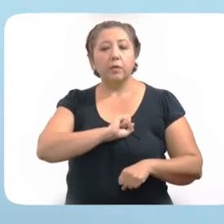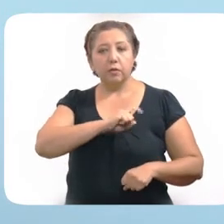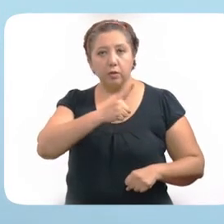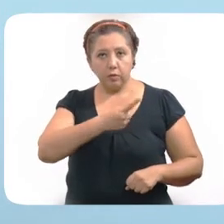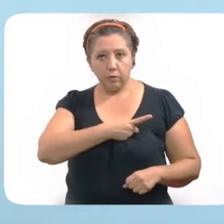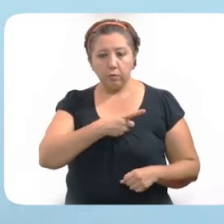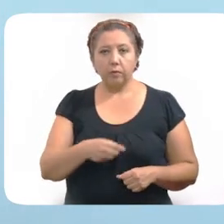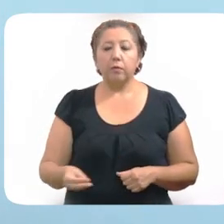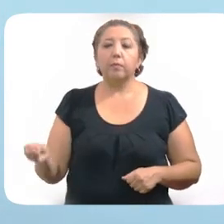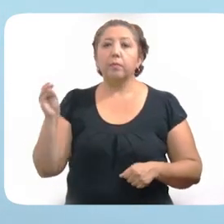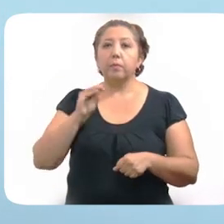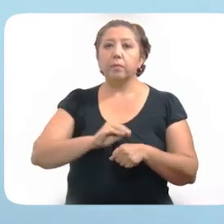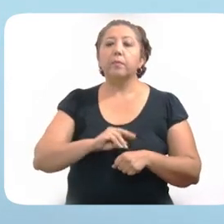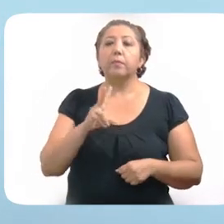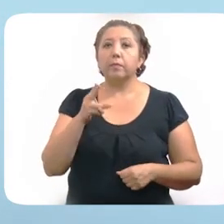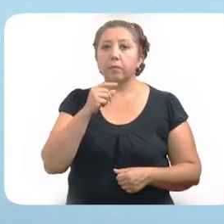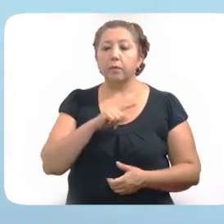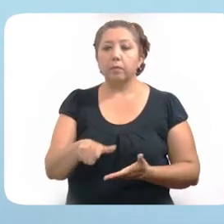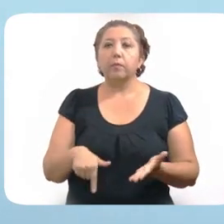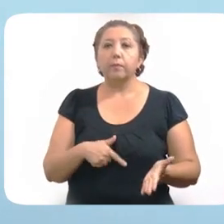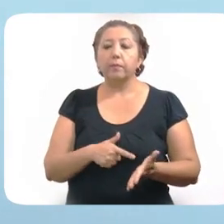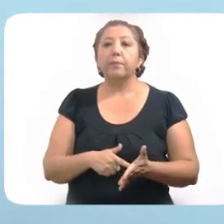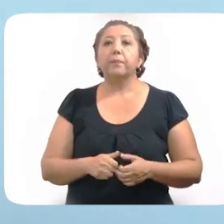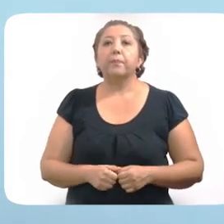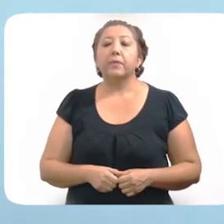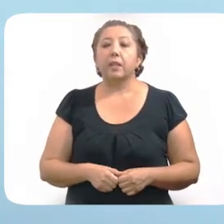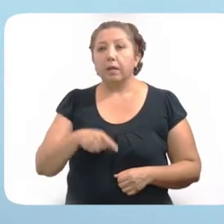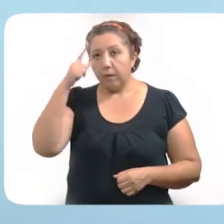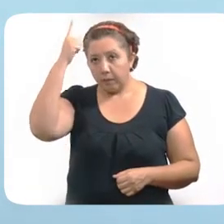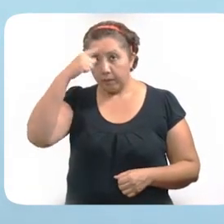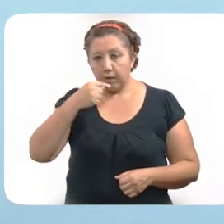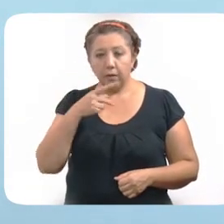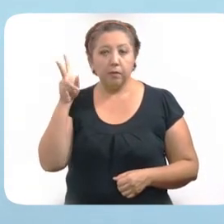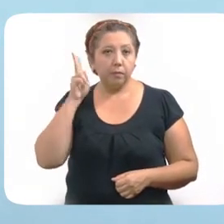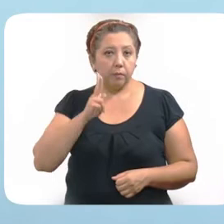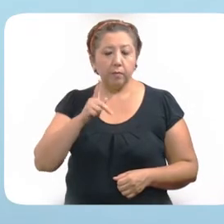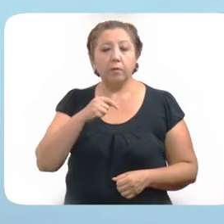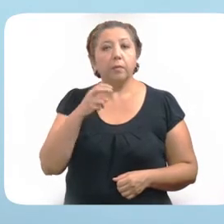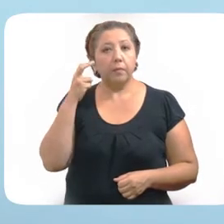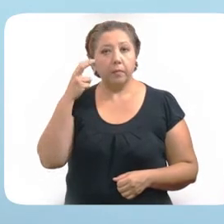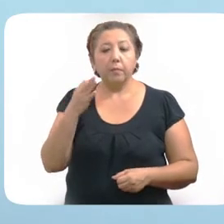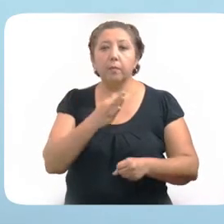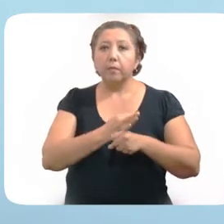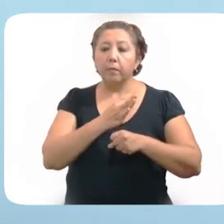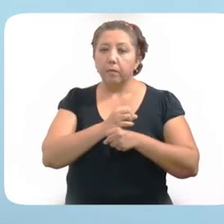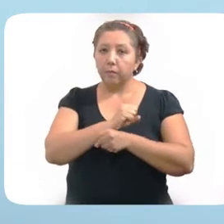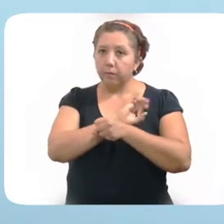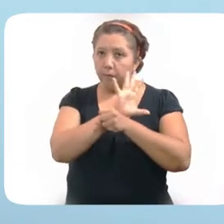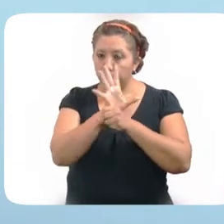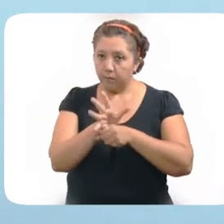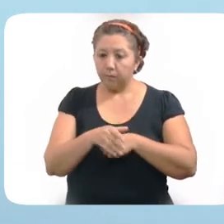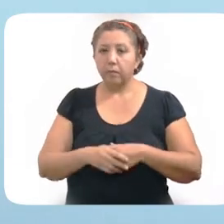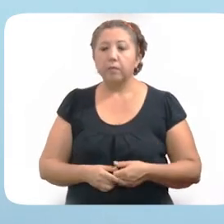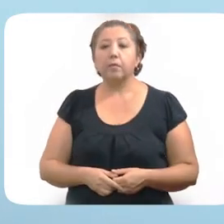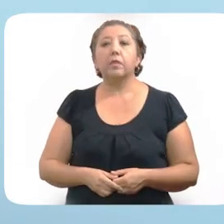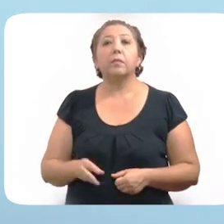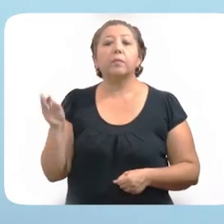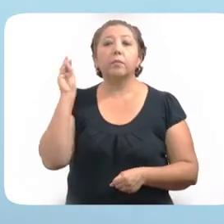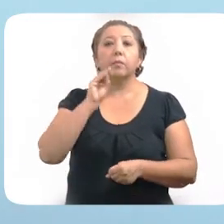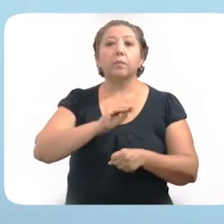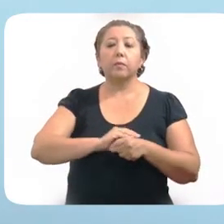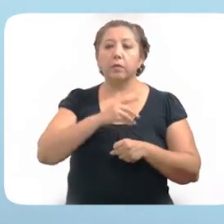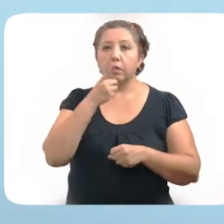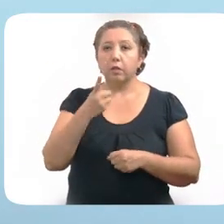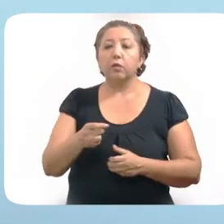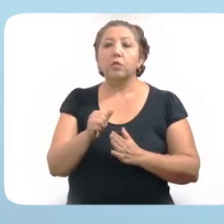de la salud se suma la instalación de módulos itinerantes para la toma de muestras para la detección oportuna de coronavirus y la